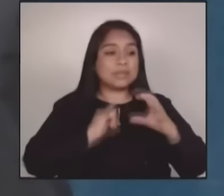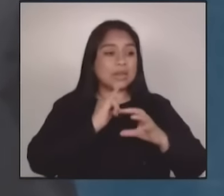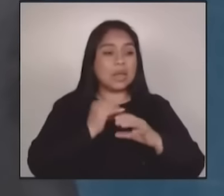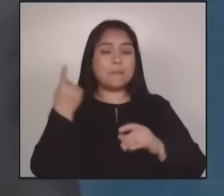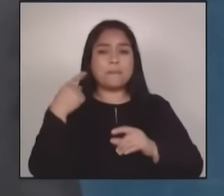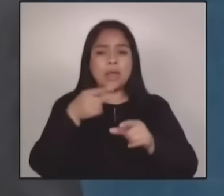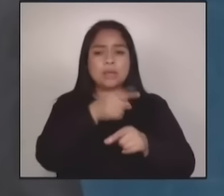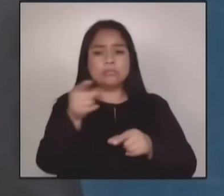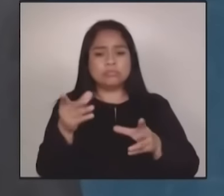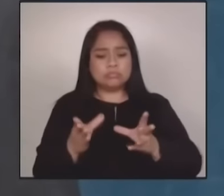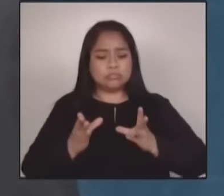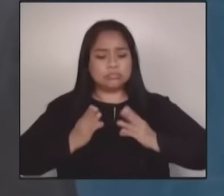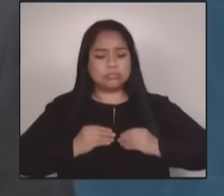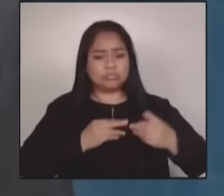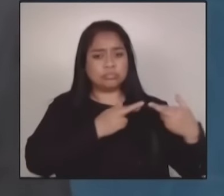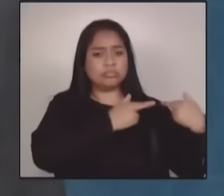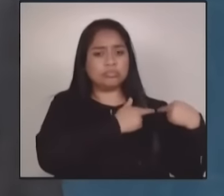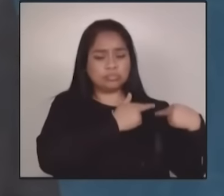asuman